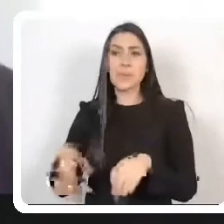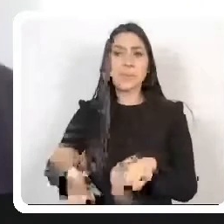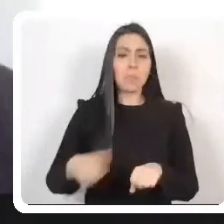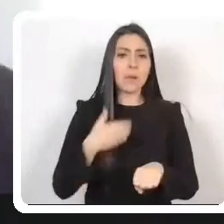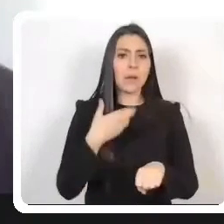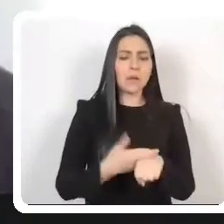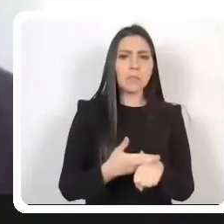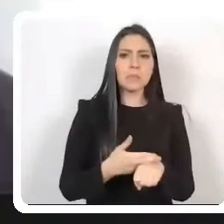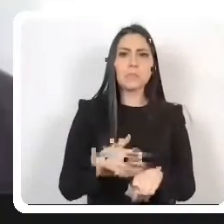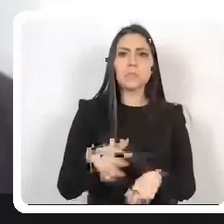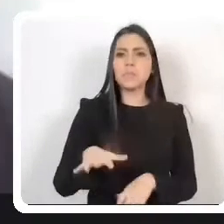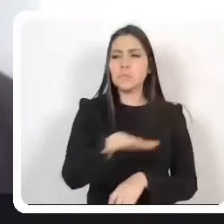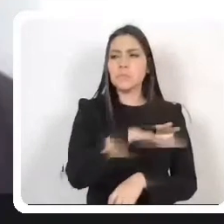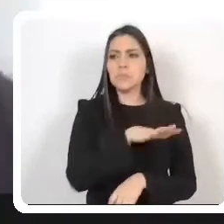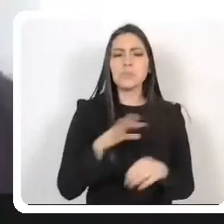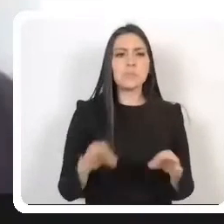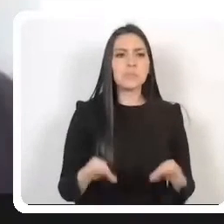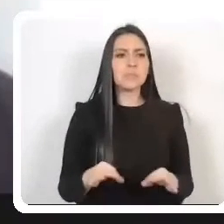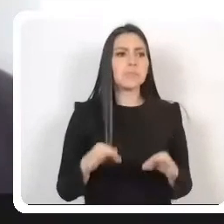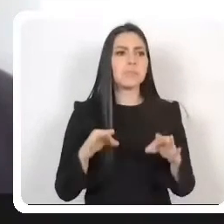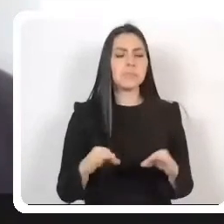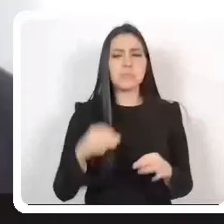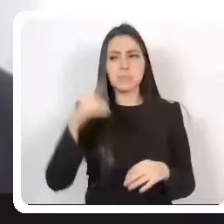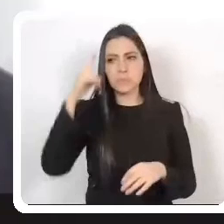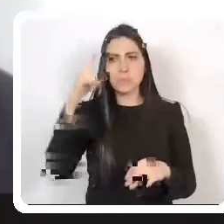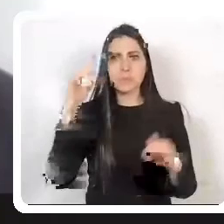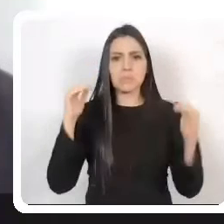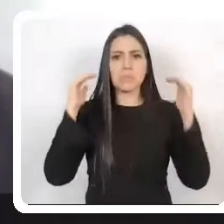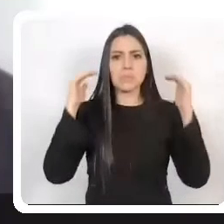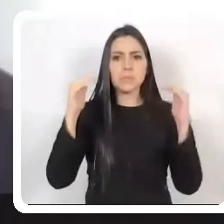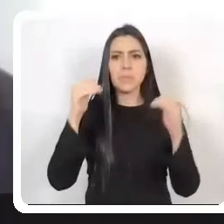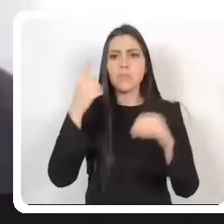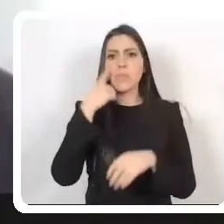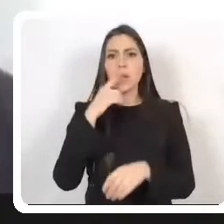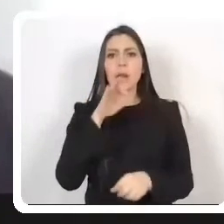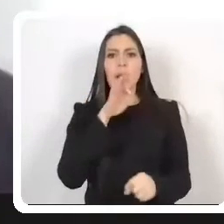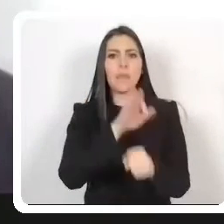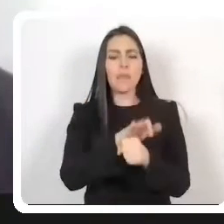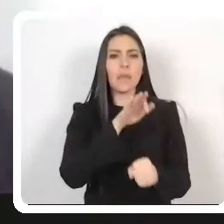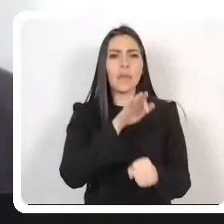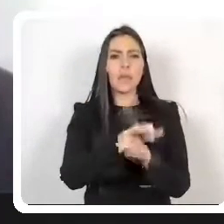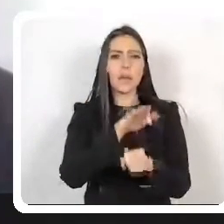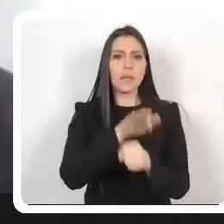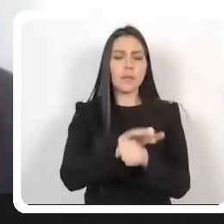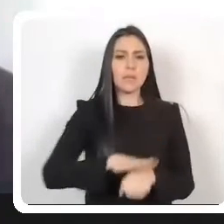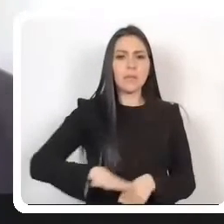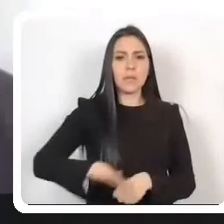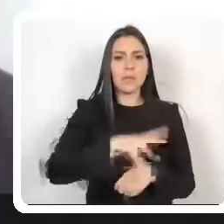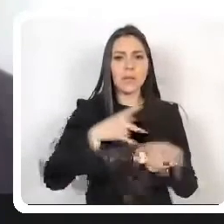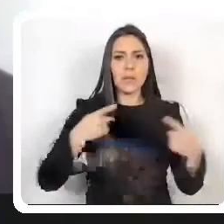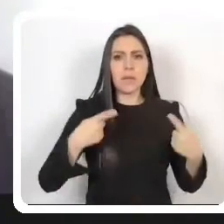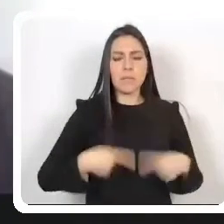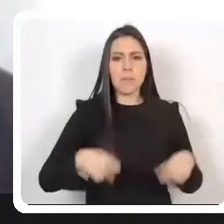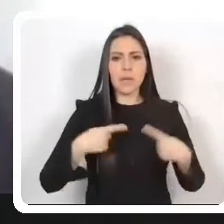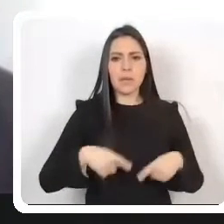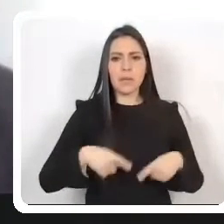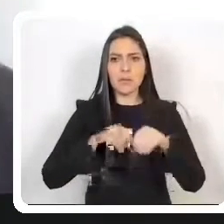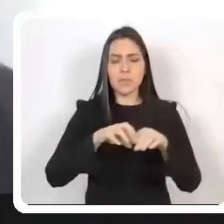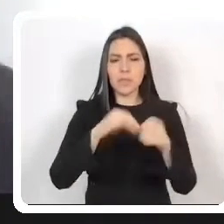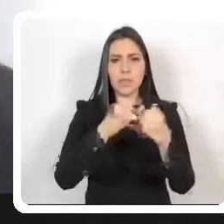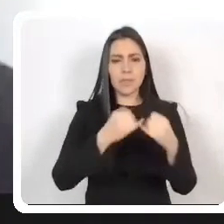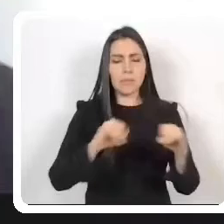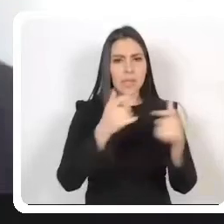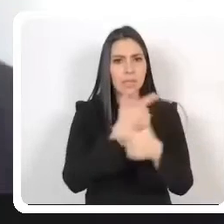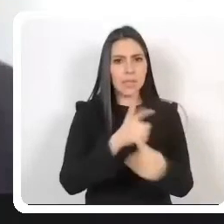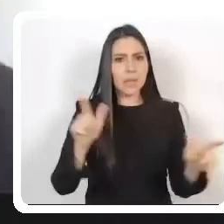la congruencia que lo caracterizaba como defensor del liberalismo y, a pesar de haberse desempeñado